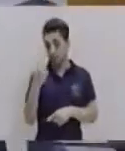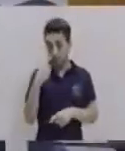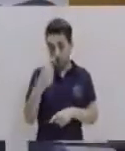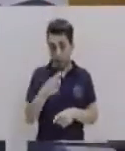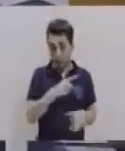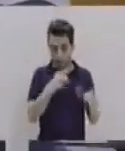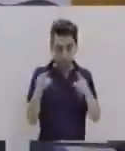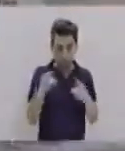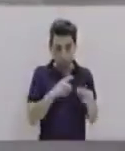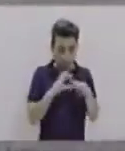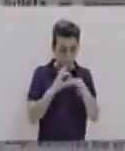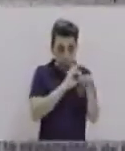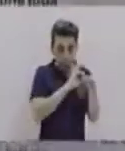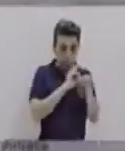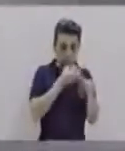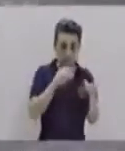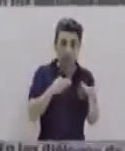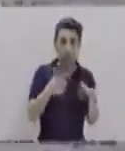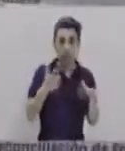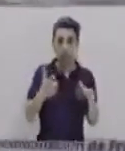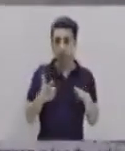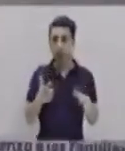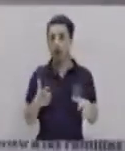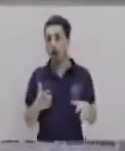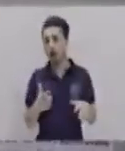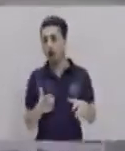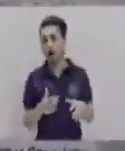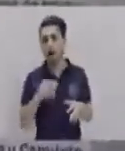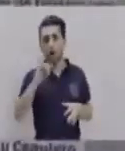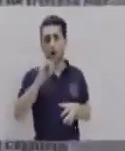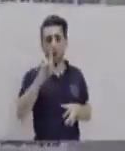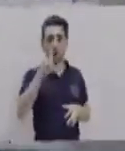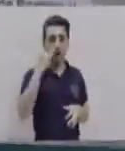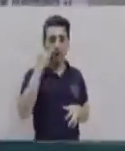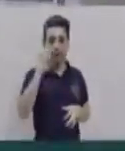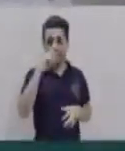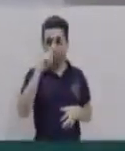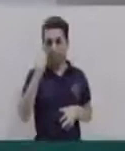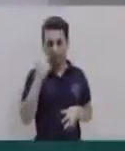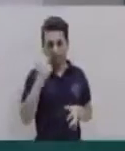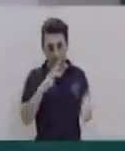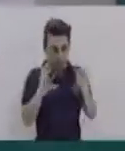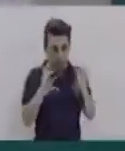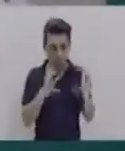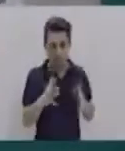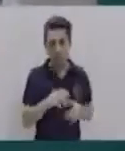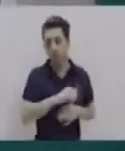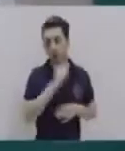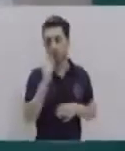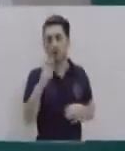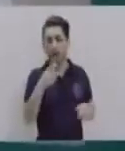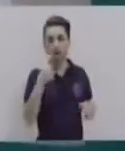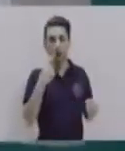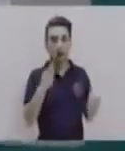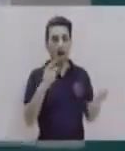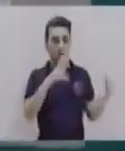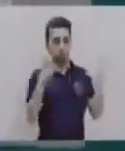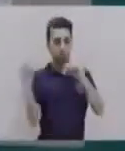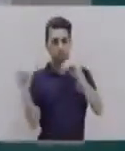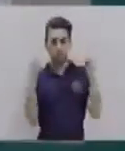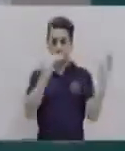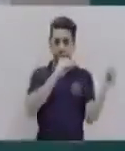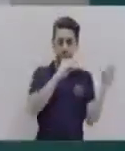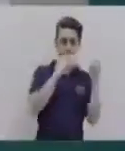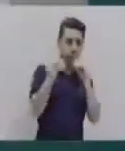encontramos una símil, que es cuando Julieta es comparada con una joya. Encontramos una metáfora en los diálogos entre Romeo y